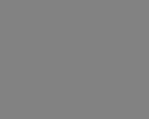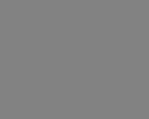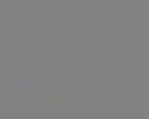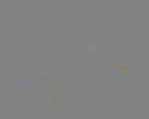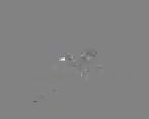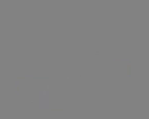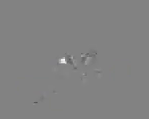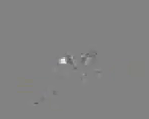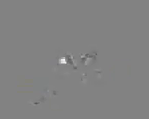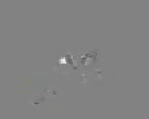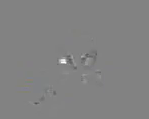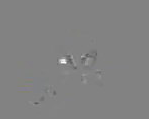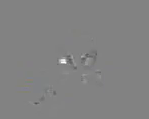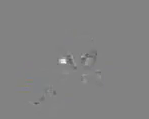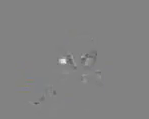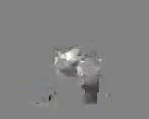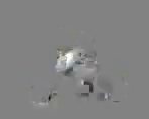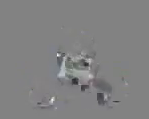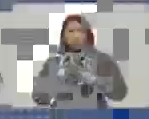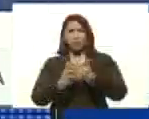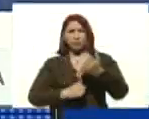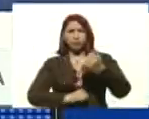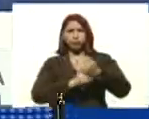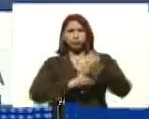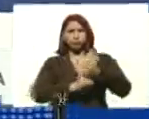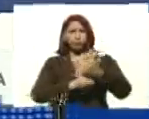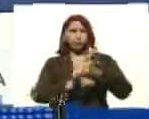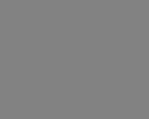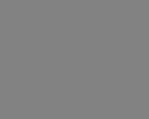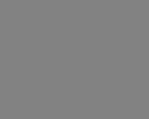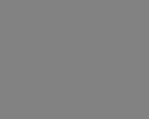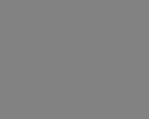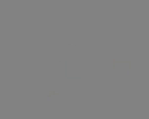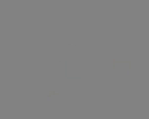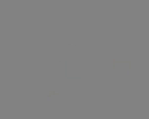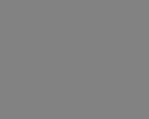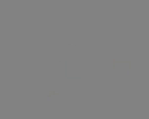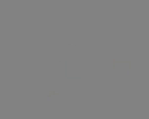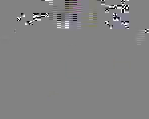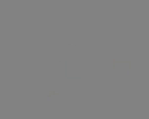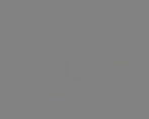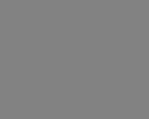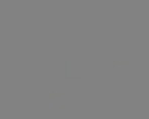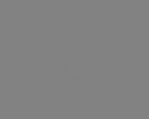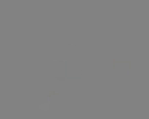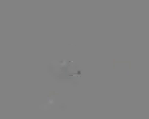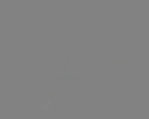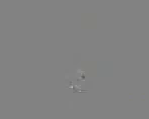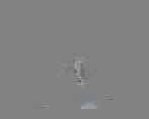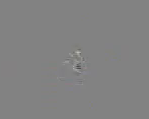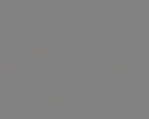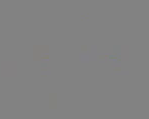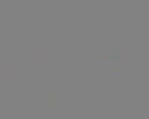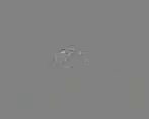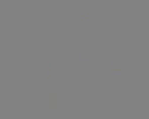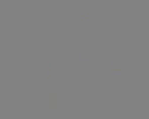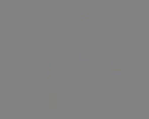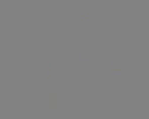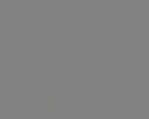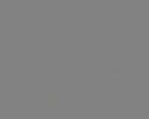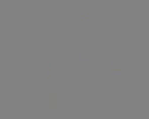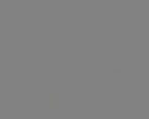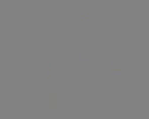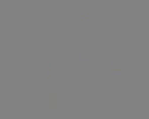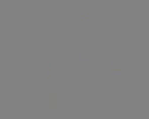una apuesta de usar una gran misión sobre la juventud, que trabajar a todos los aspectos de